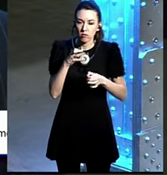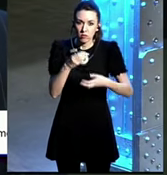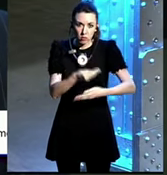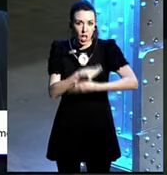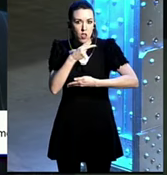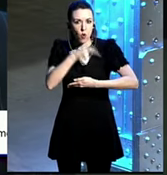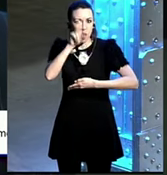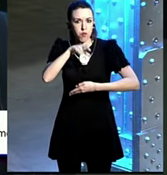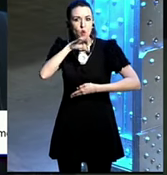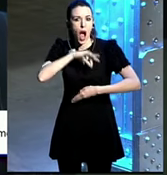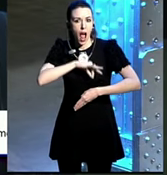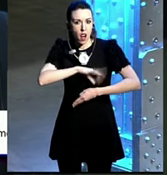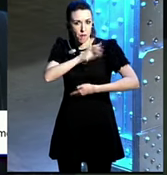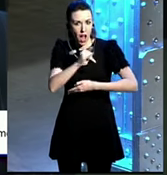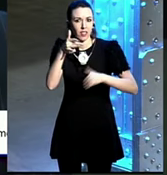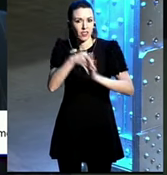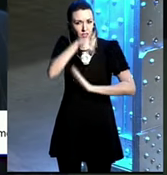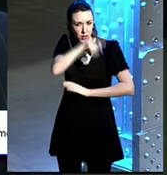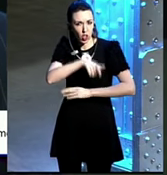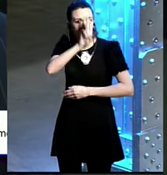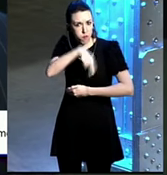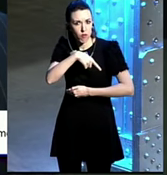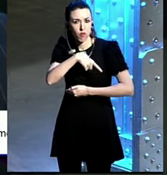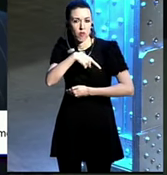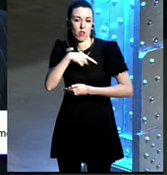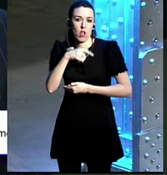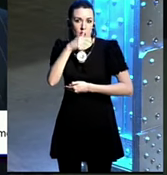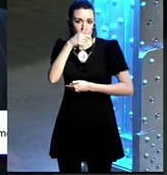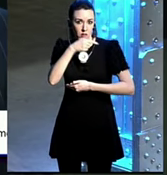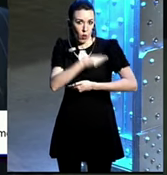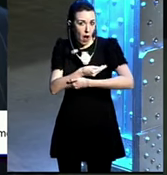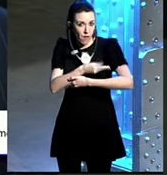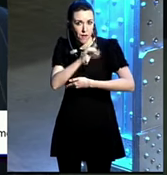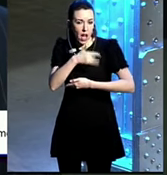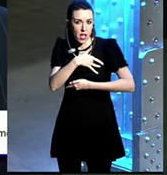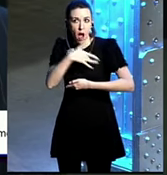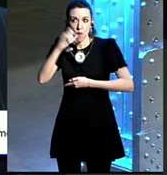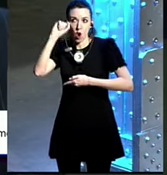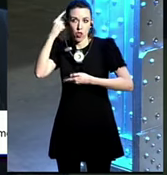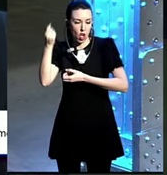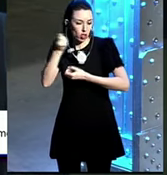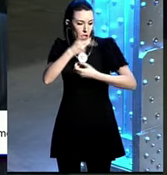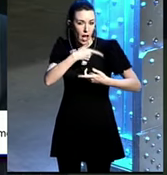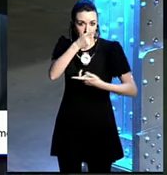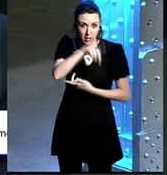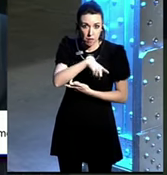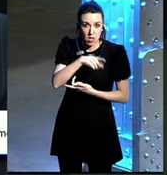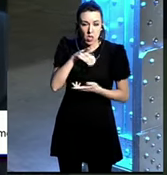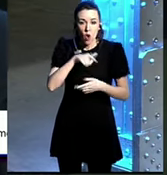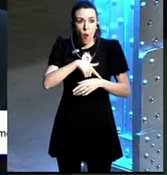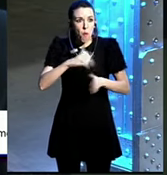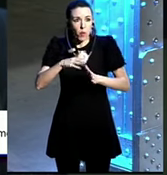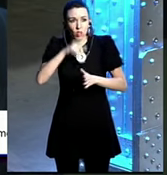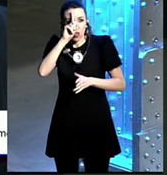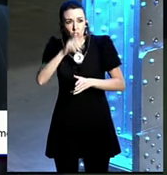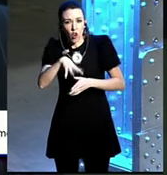también tenía un alma, de que él también era un ser humano y de que él también recibía el amor de Dios. Y en el momento no entendía